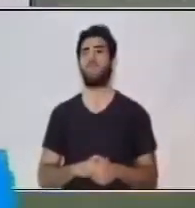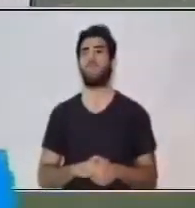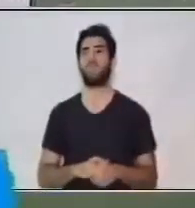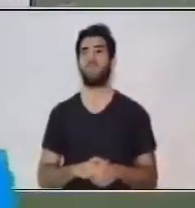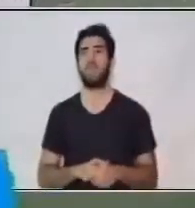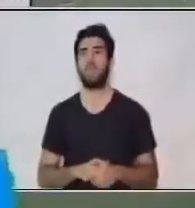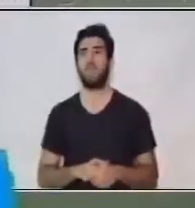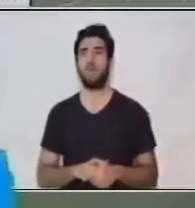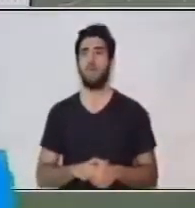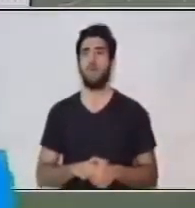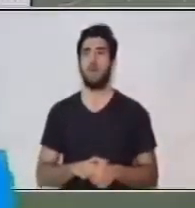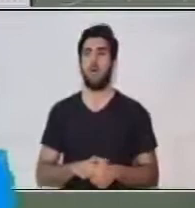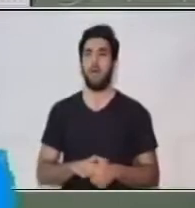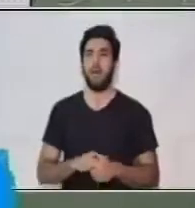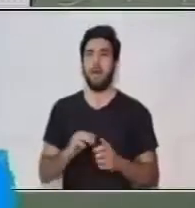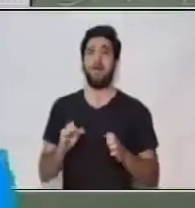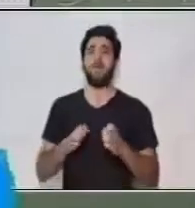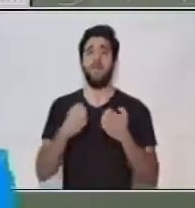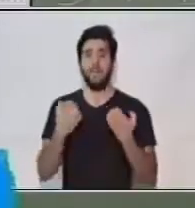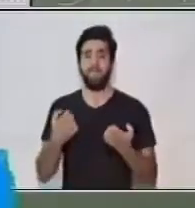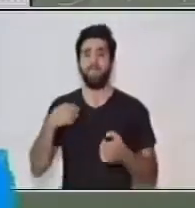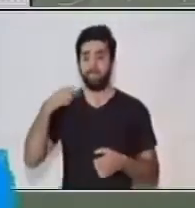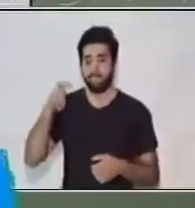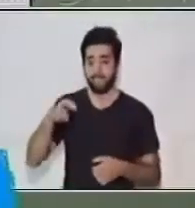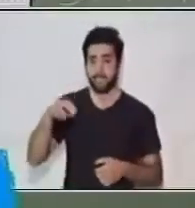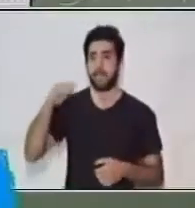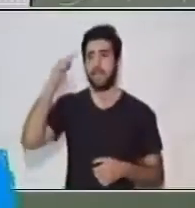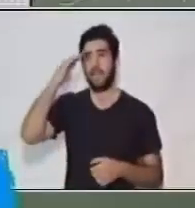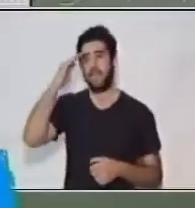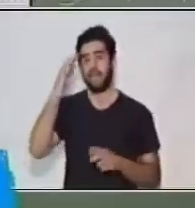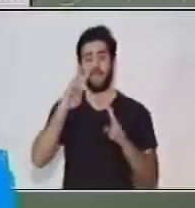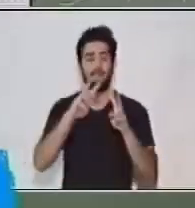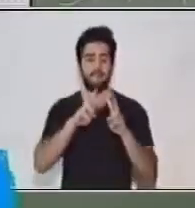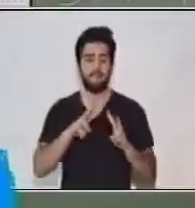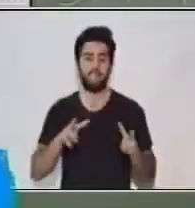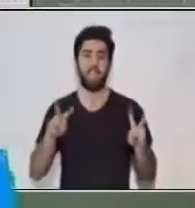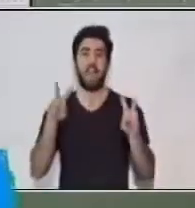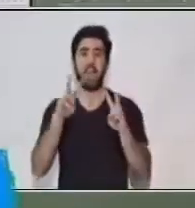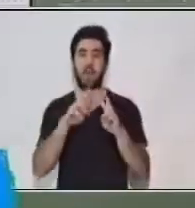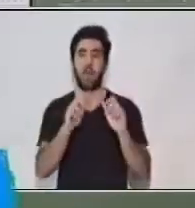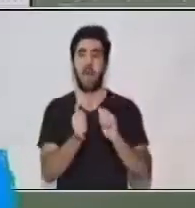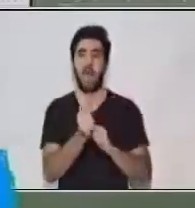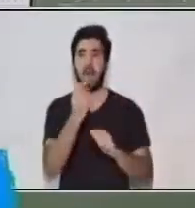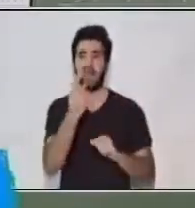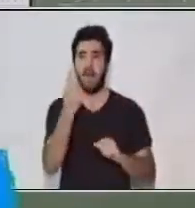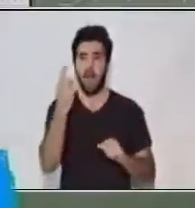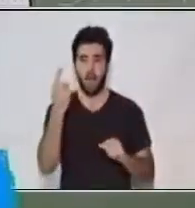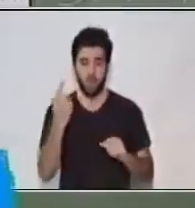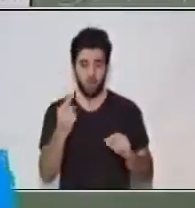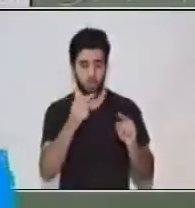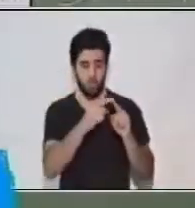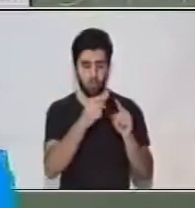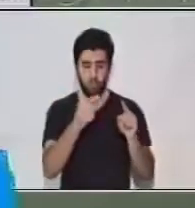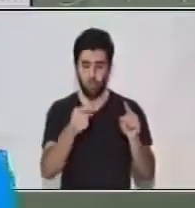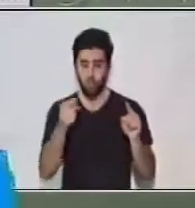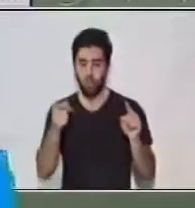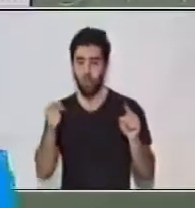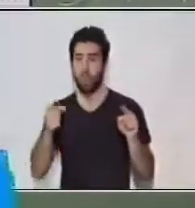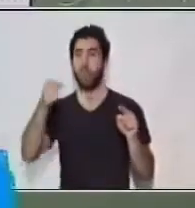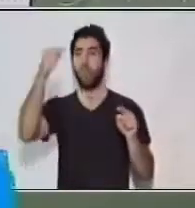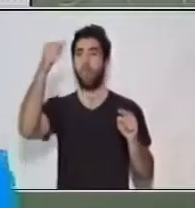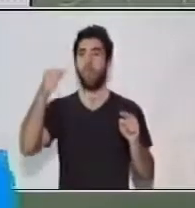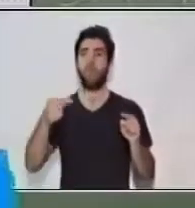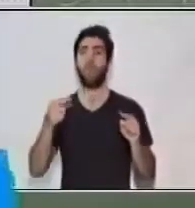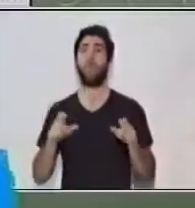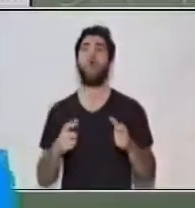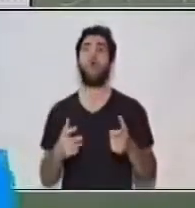como yo necesito conocer cuánto es el valor de la distancia, o sea, los catetos, la distancia en X y la distancia